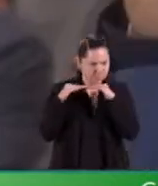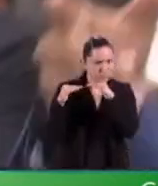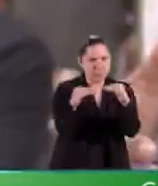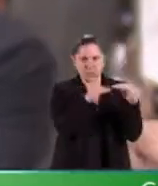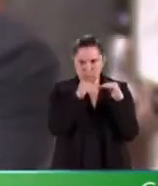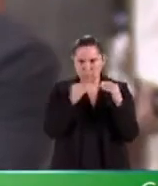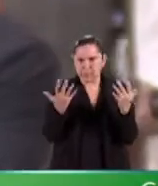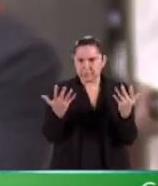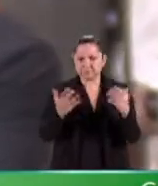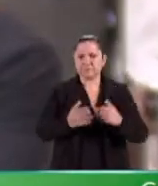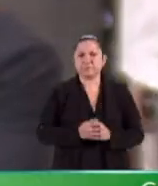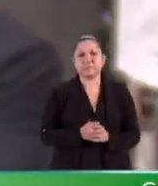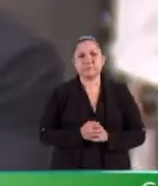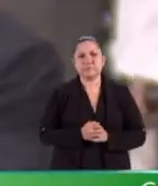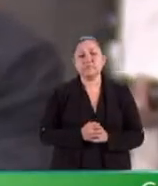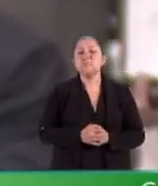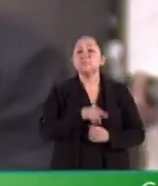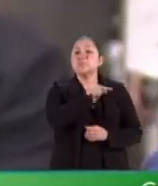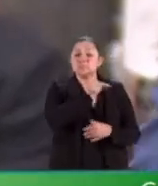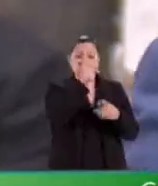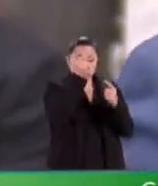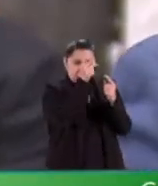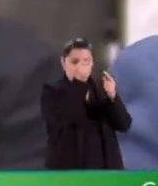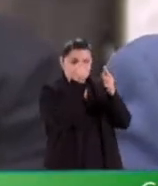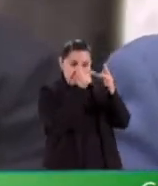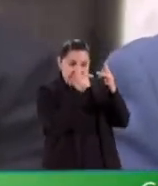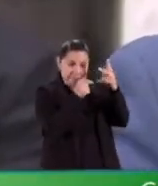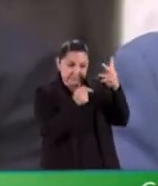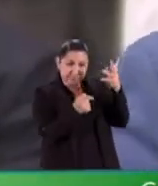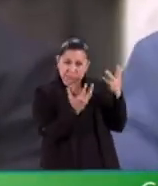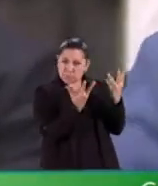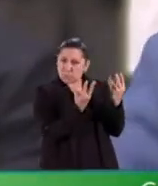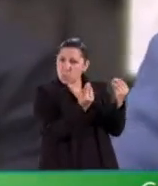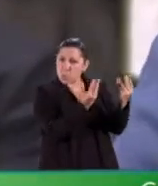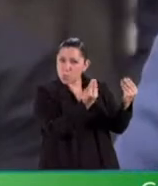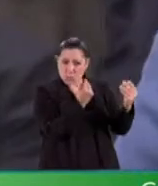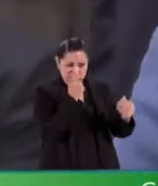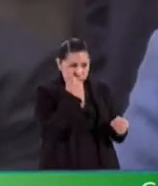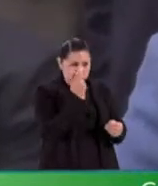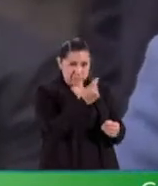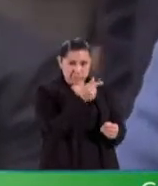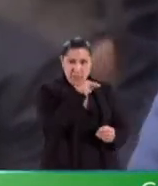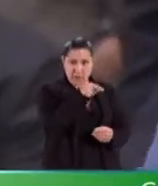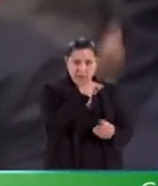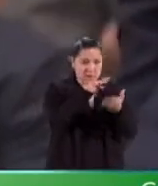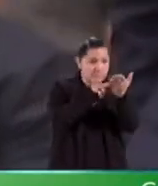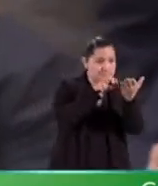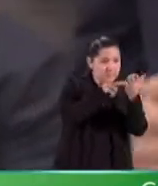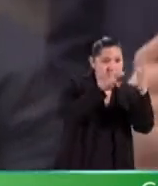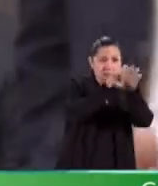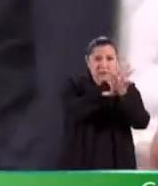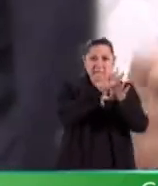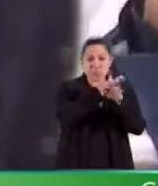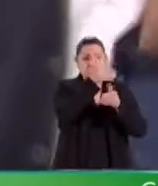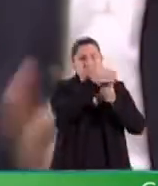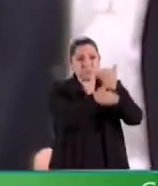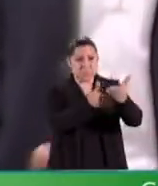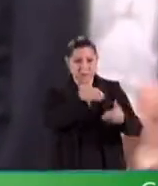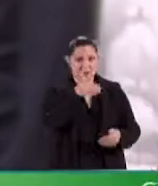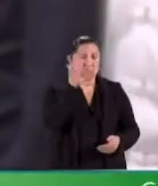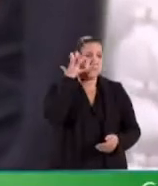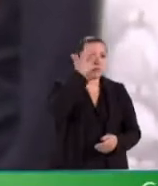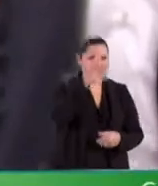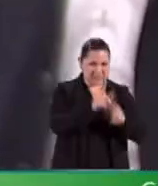Son tantas las señales que esta reforma traerá graves consecuencias y aún así se empeñan